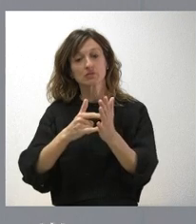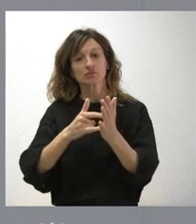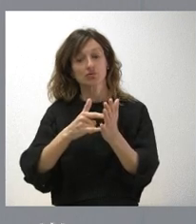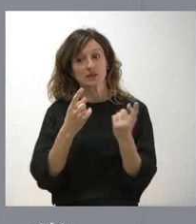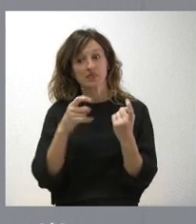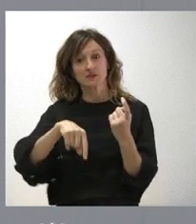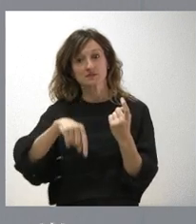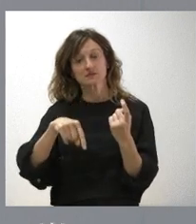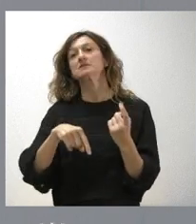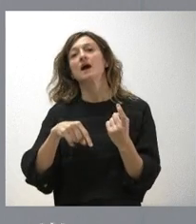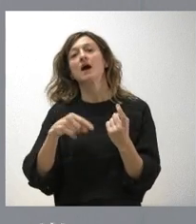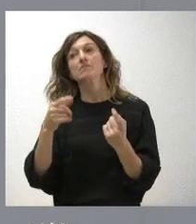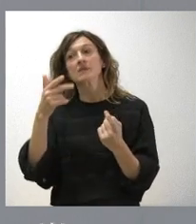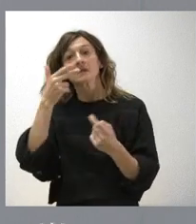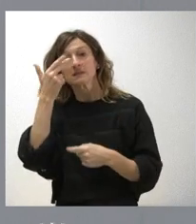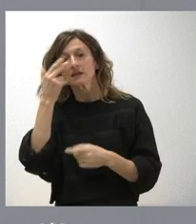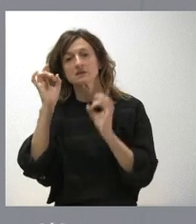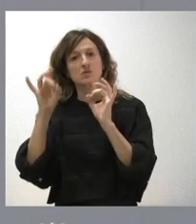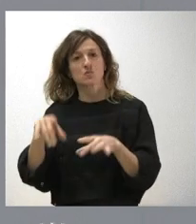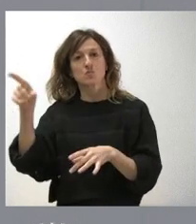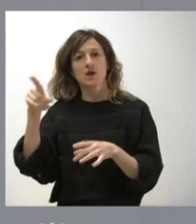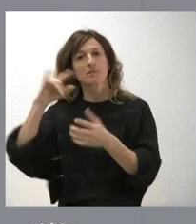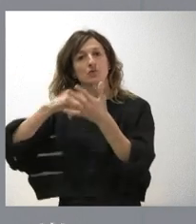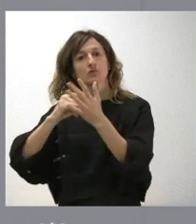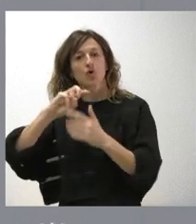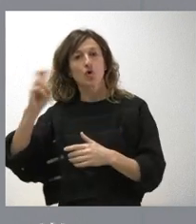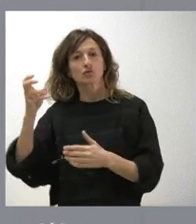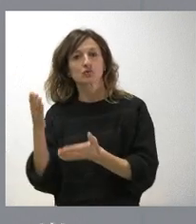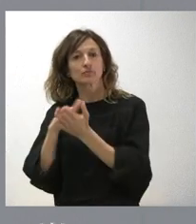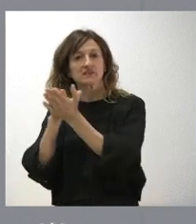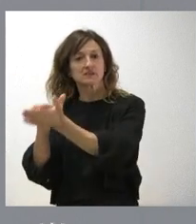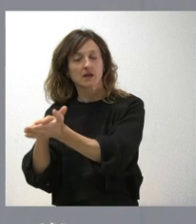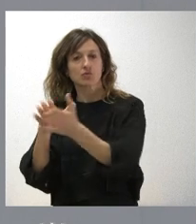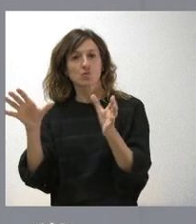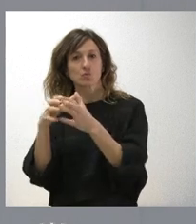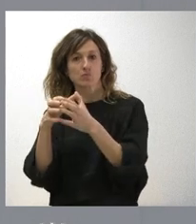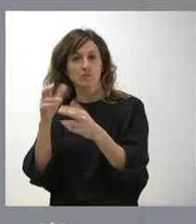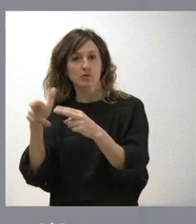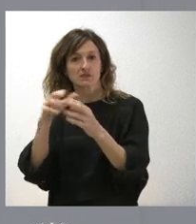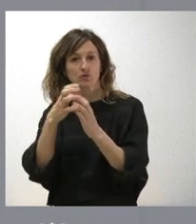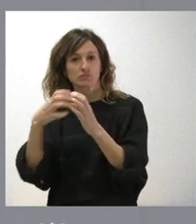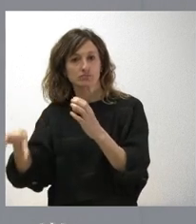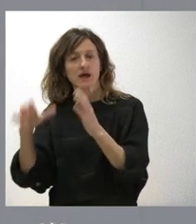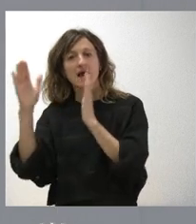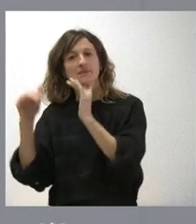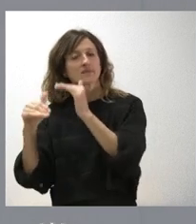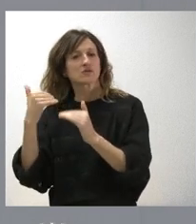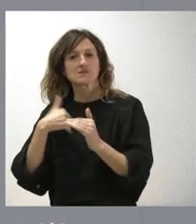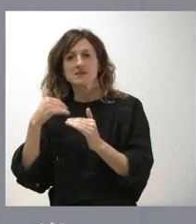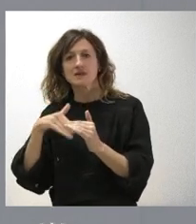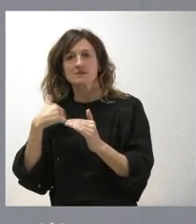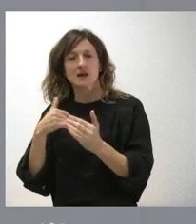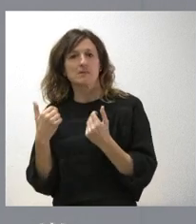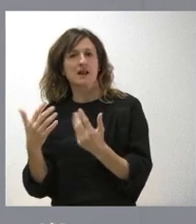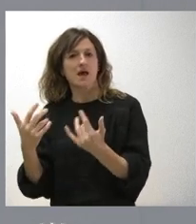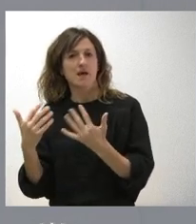necesita el mismo interés Al menos que se ha prestado otros proyectos presentados por grupos separatistas y que han sido atendidos con mucha celeridad